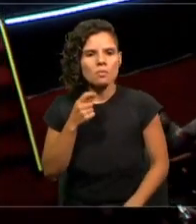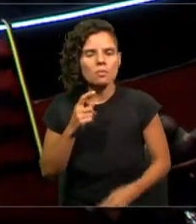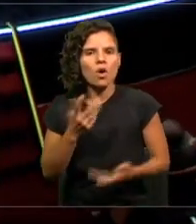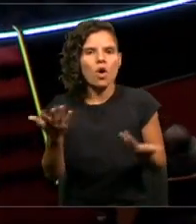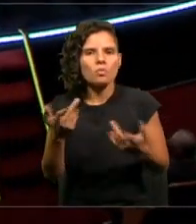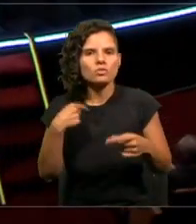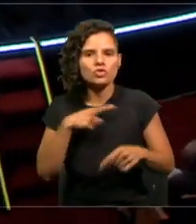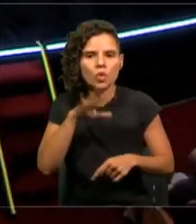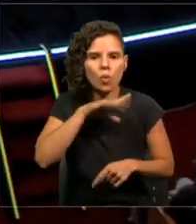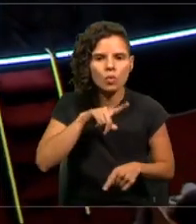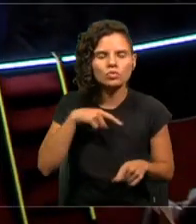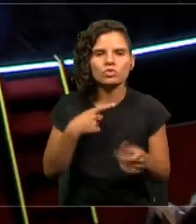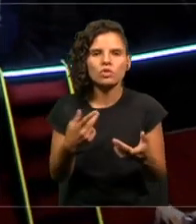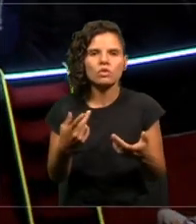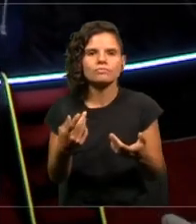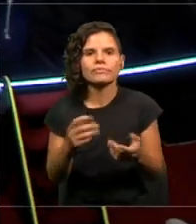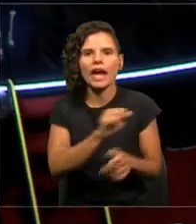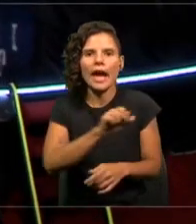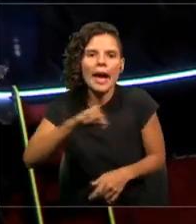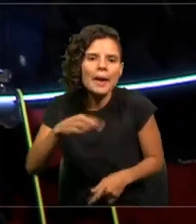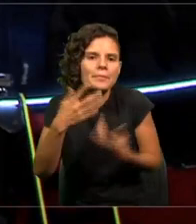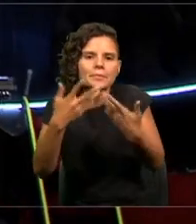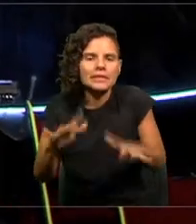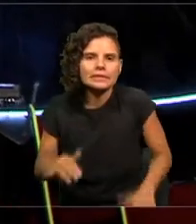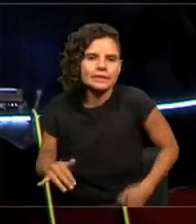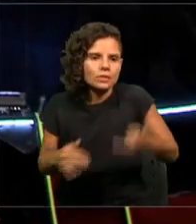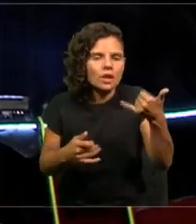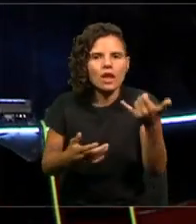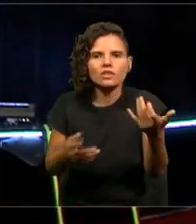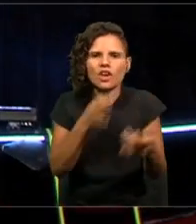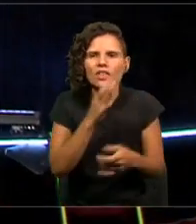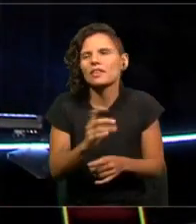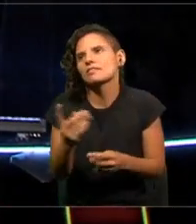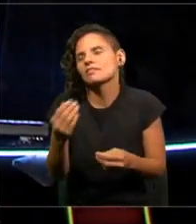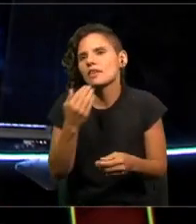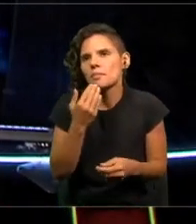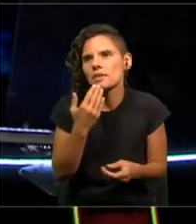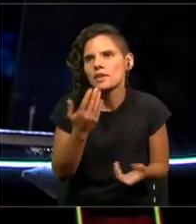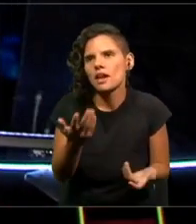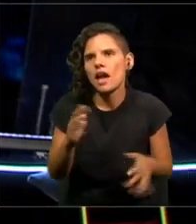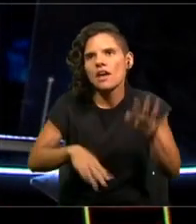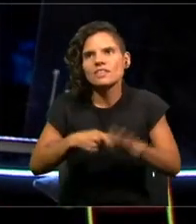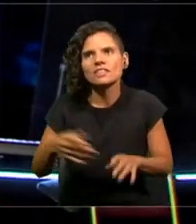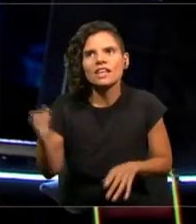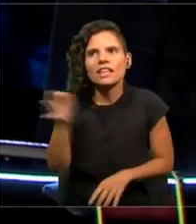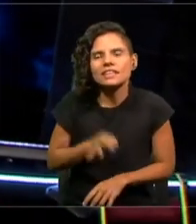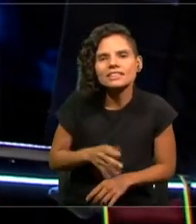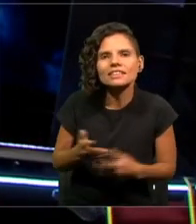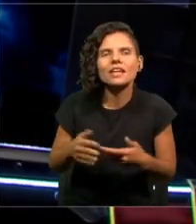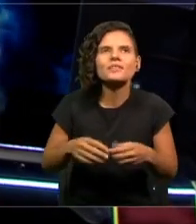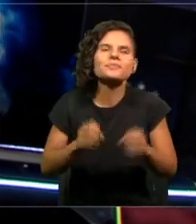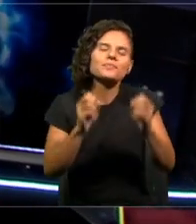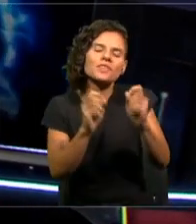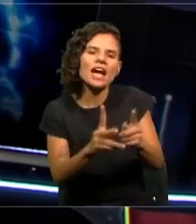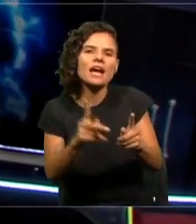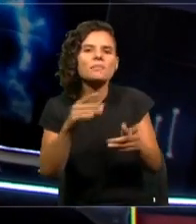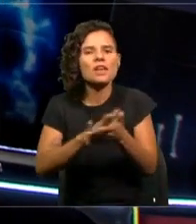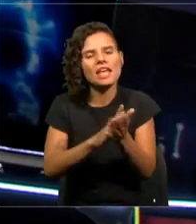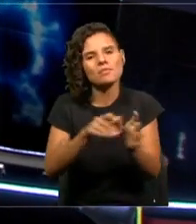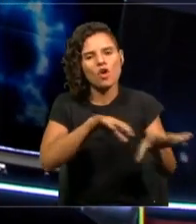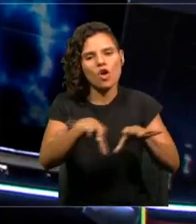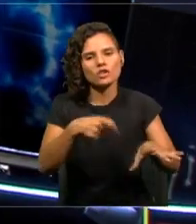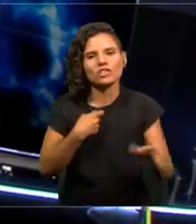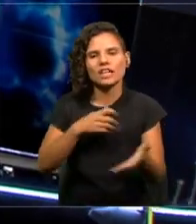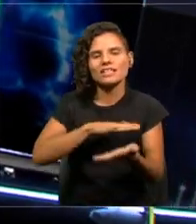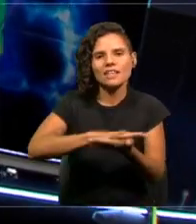plataforma entonces también si se más haya escuchado muchas veces también decir bueno cuando el producto gratis tú